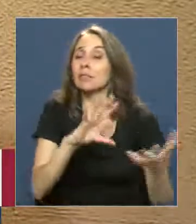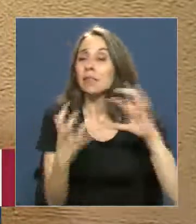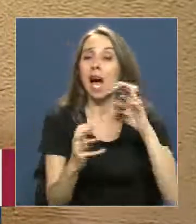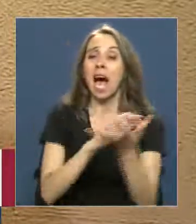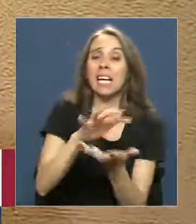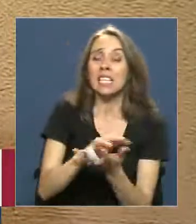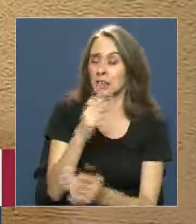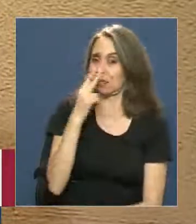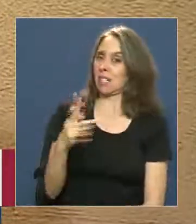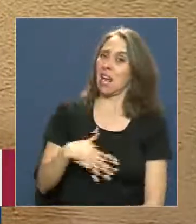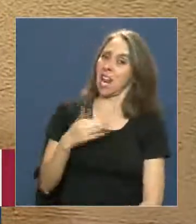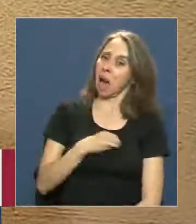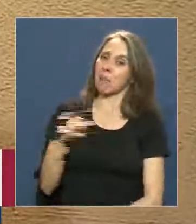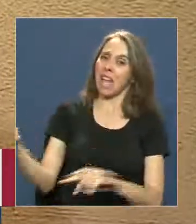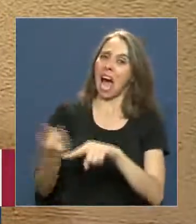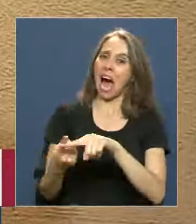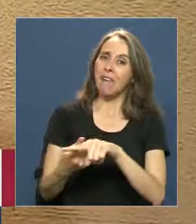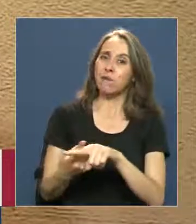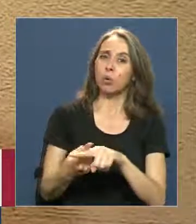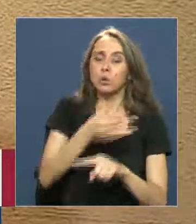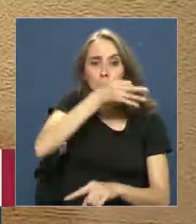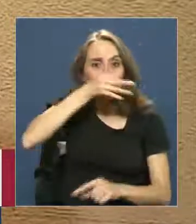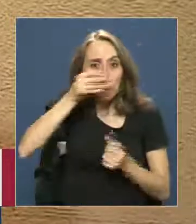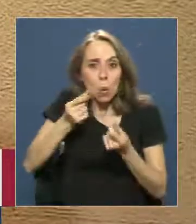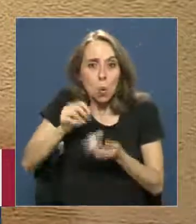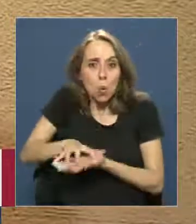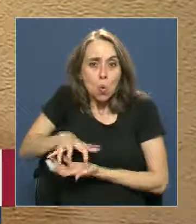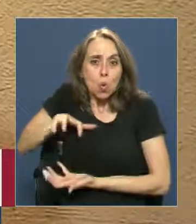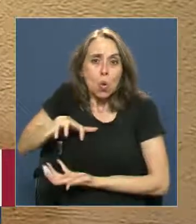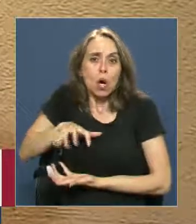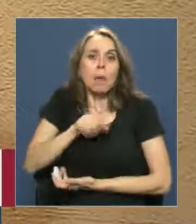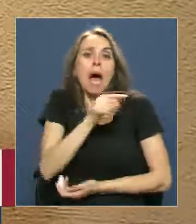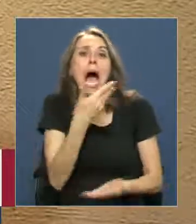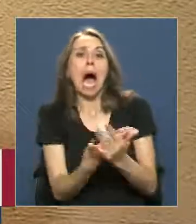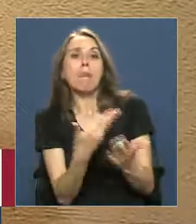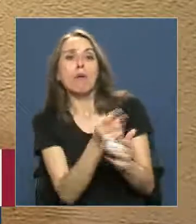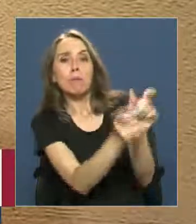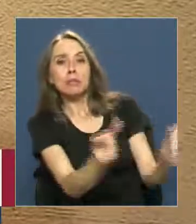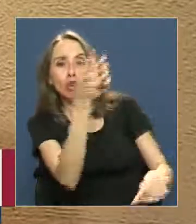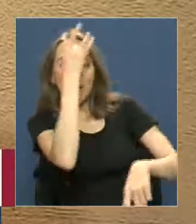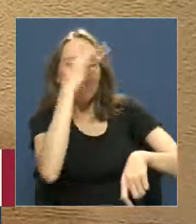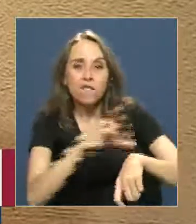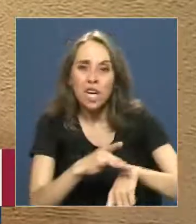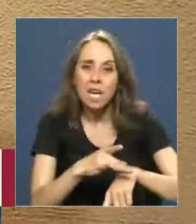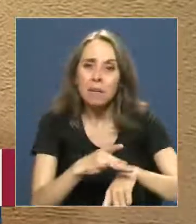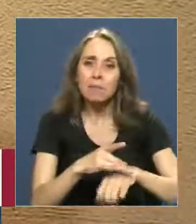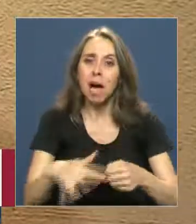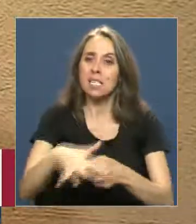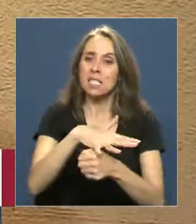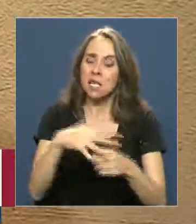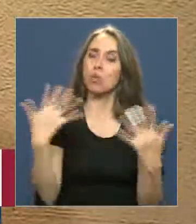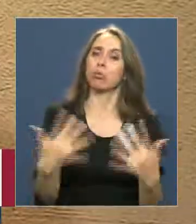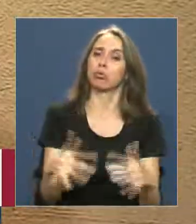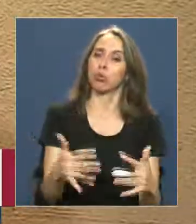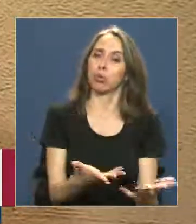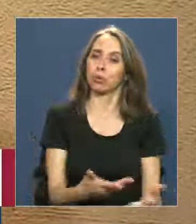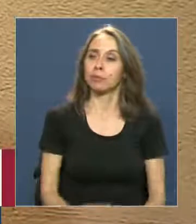de abusar, lucrar descaradamente con la enfermedad y con situaciones tan catastróficas.